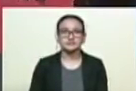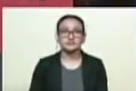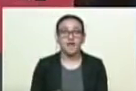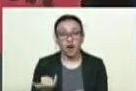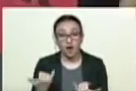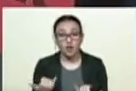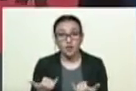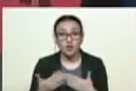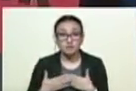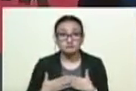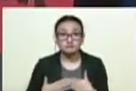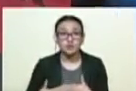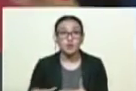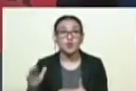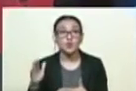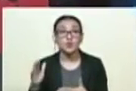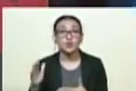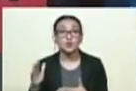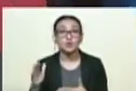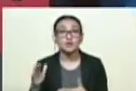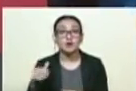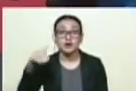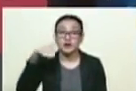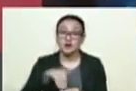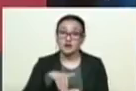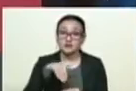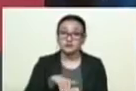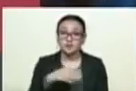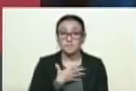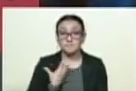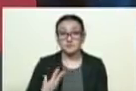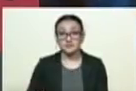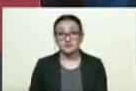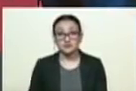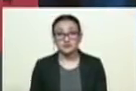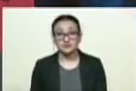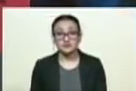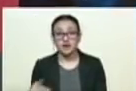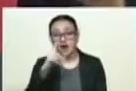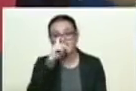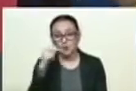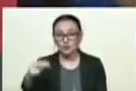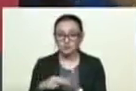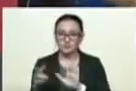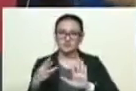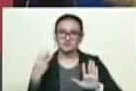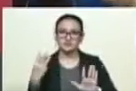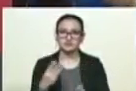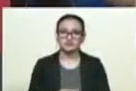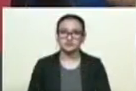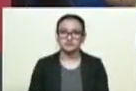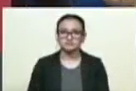días, vamos a tener las elecciones presidenciales del año 2018.